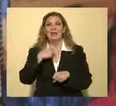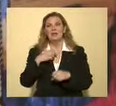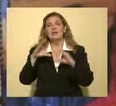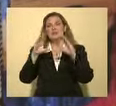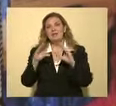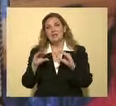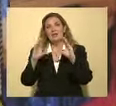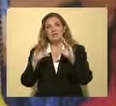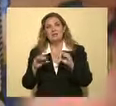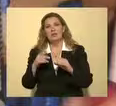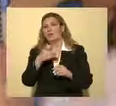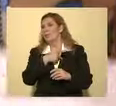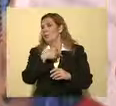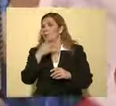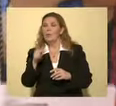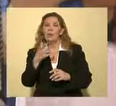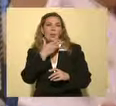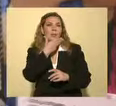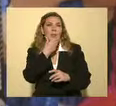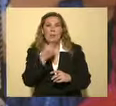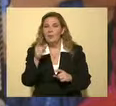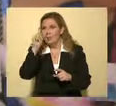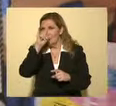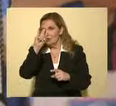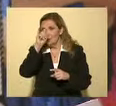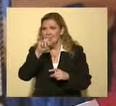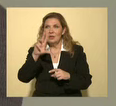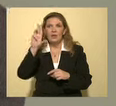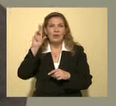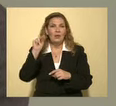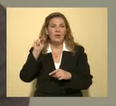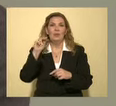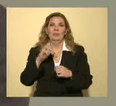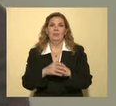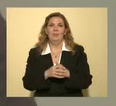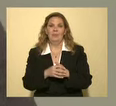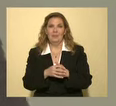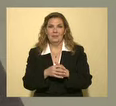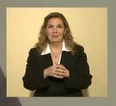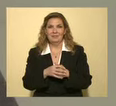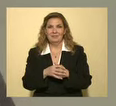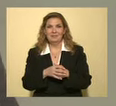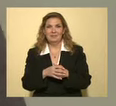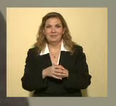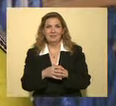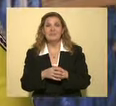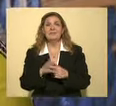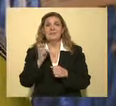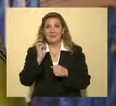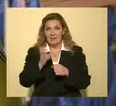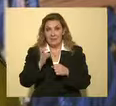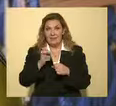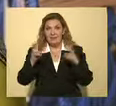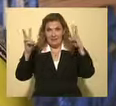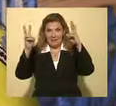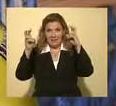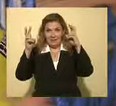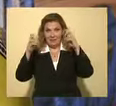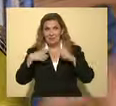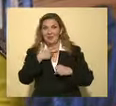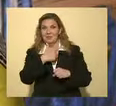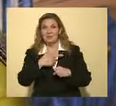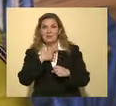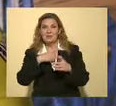pobre muchacho, no logramos. Por más consejos y consejos. No lo logramos. Quita nosotros. Exacto. No, en este tema, y me gusta mucho